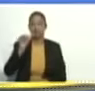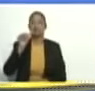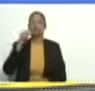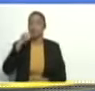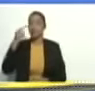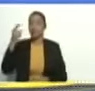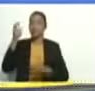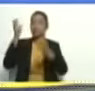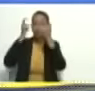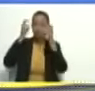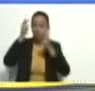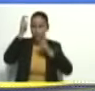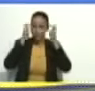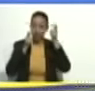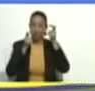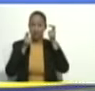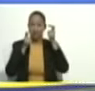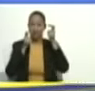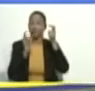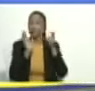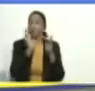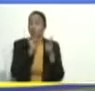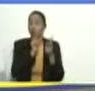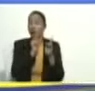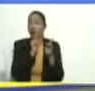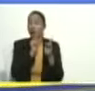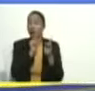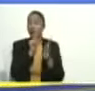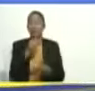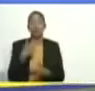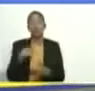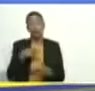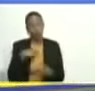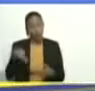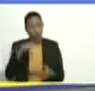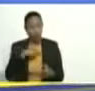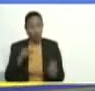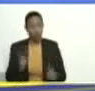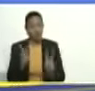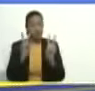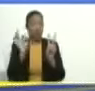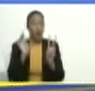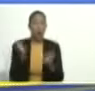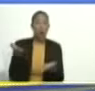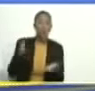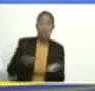No hay opción entre vencer o morir. Necesario es vencer.